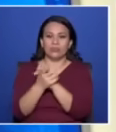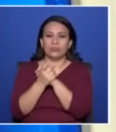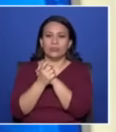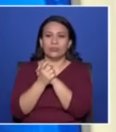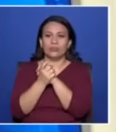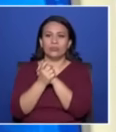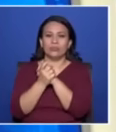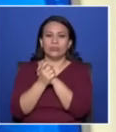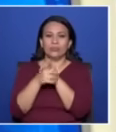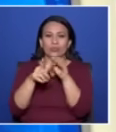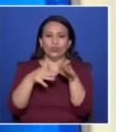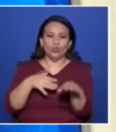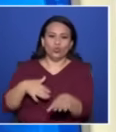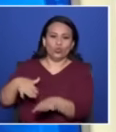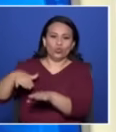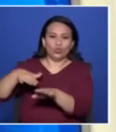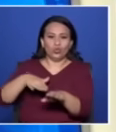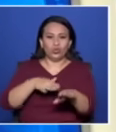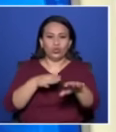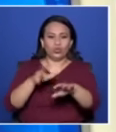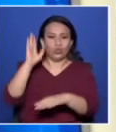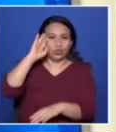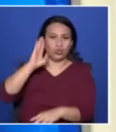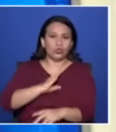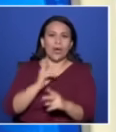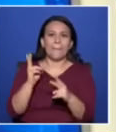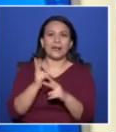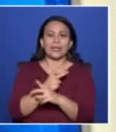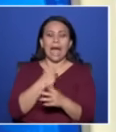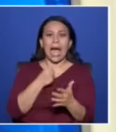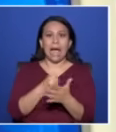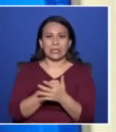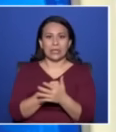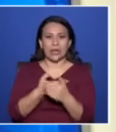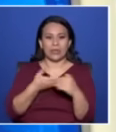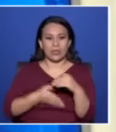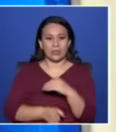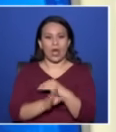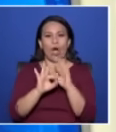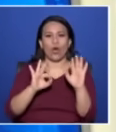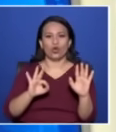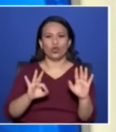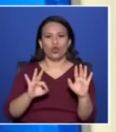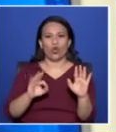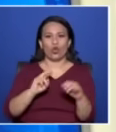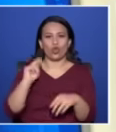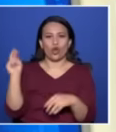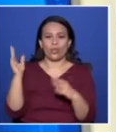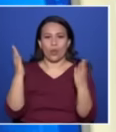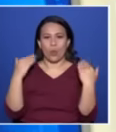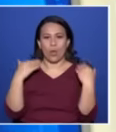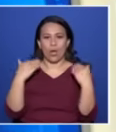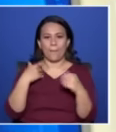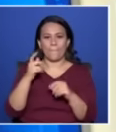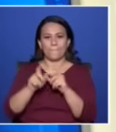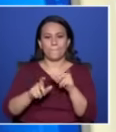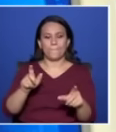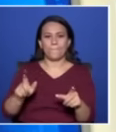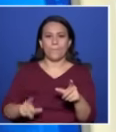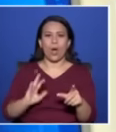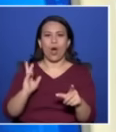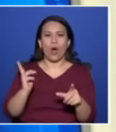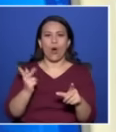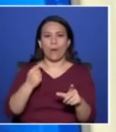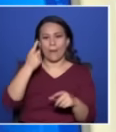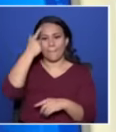Y una persecución policial terminó en un violento accidente de tránsito en la entrada de la 8 en el noroeste de Guayaquil. Los delincuentes habían